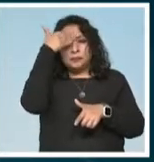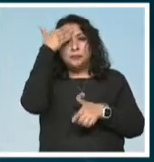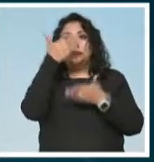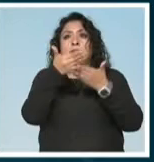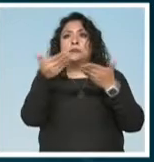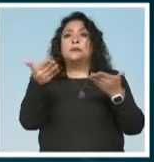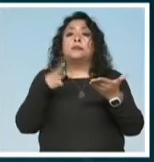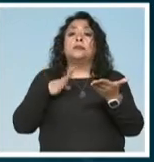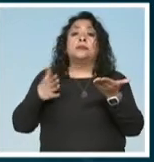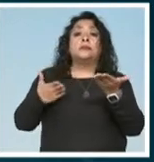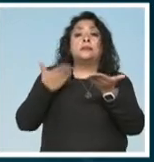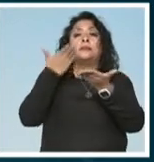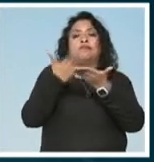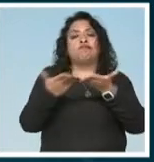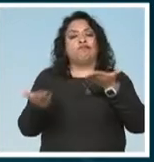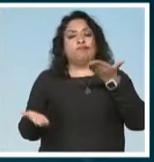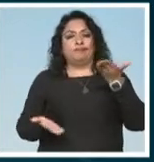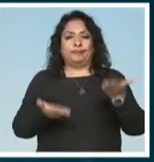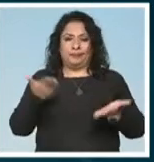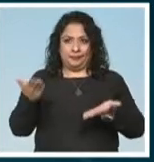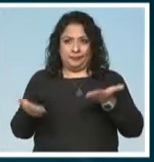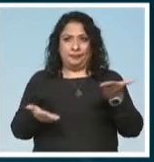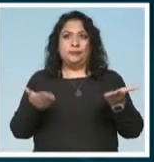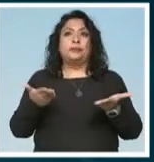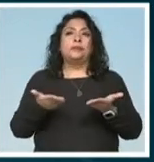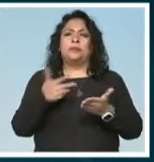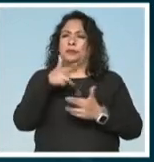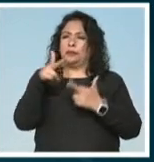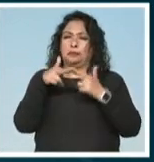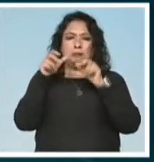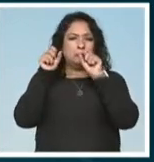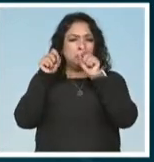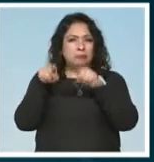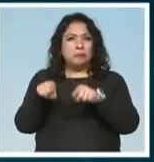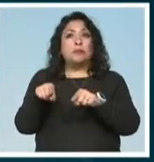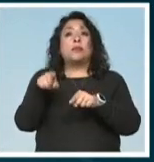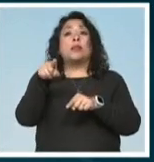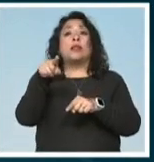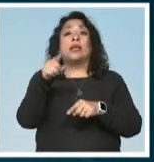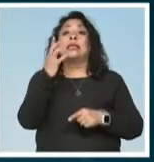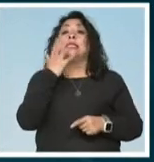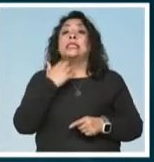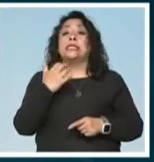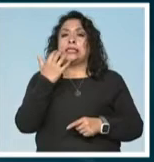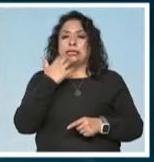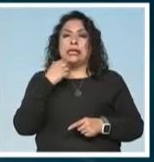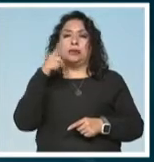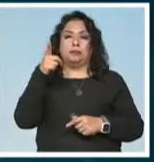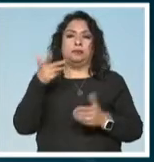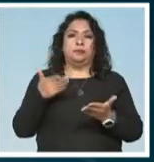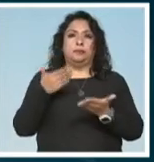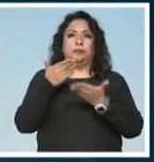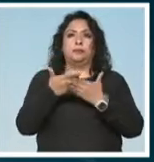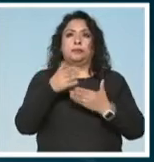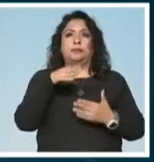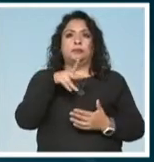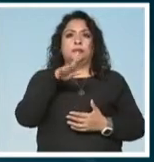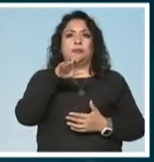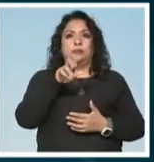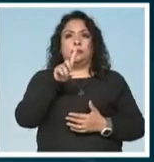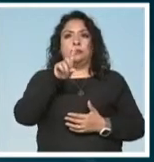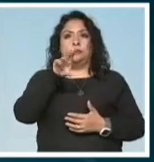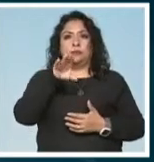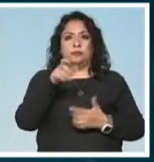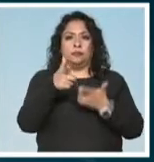ocasión con una propuesta dancística de aquella región, en este caso de Israel. Esta es la propuesta de Kamea Dance